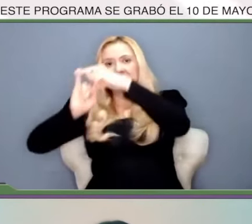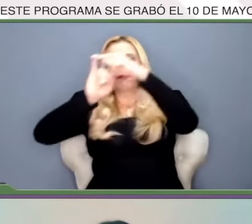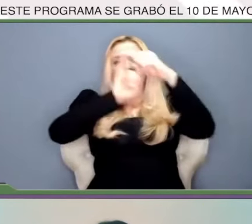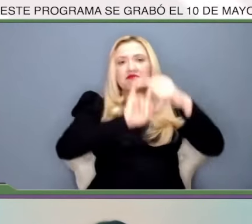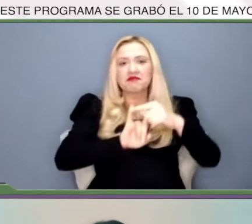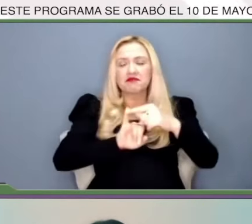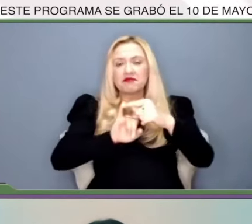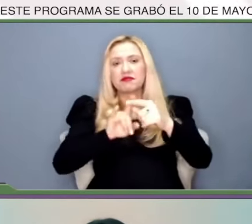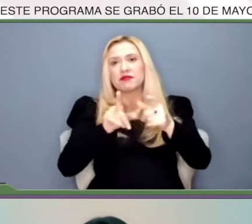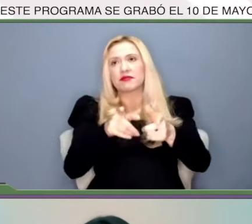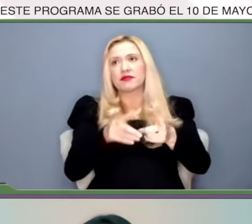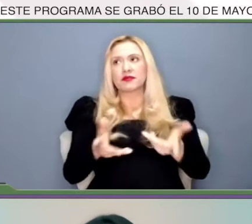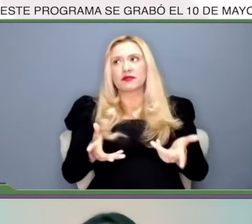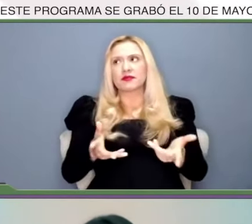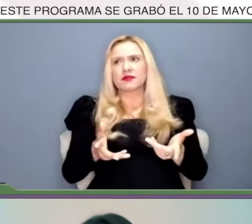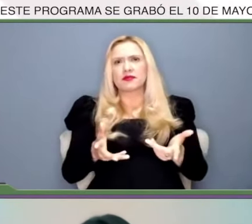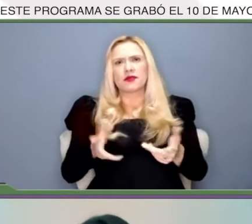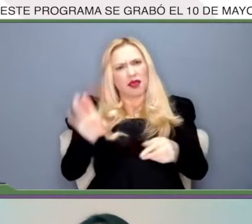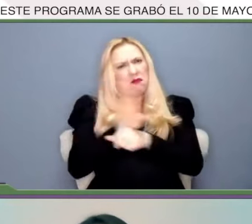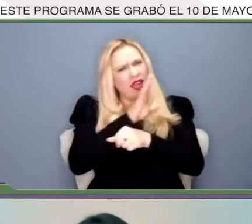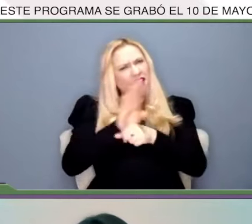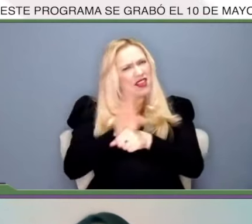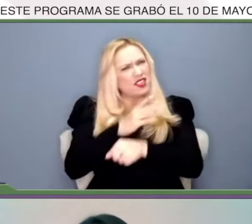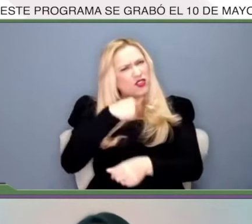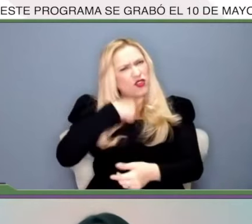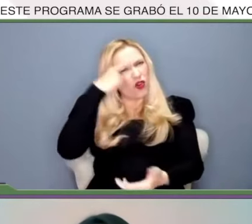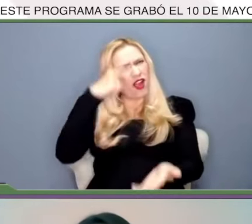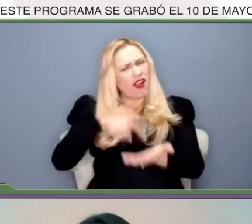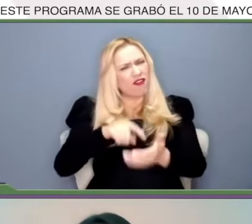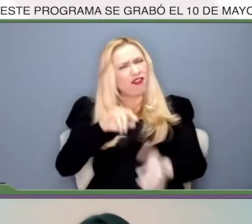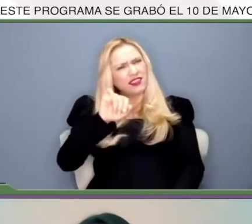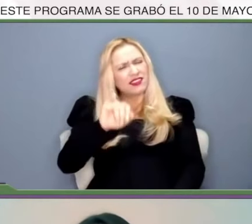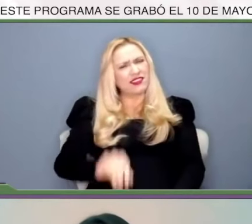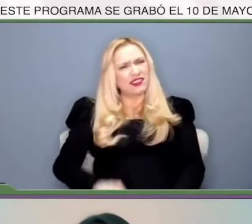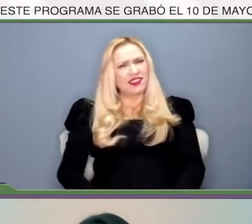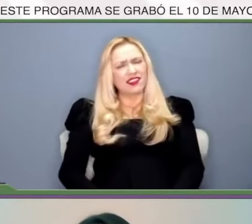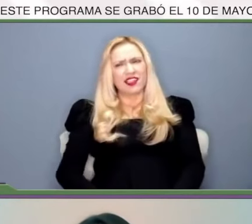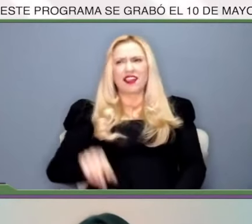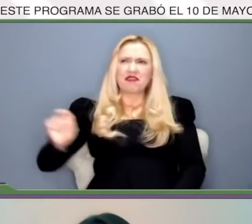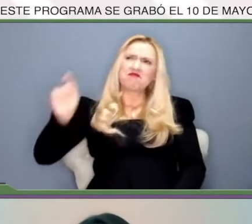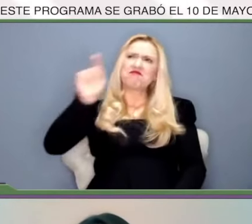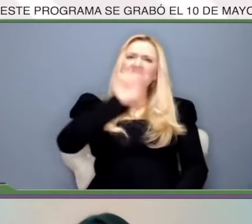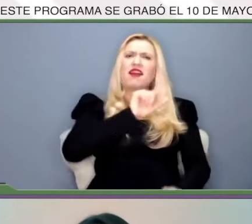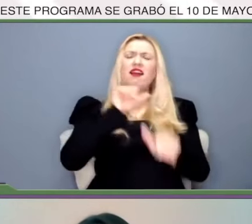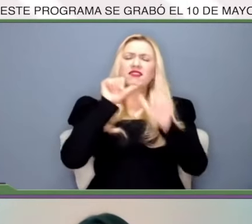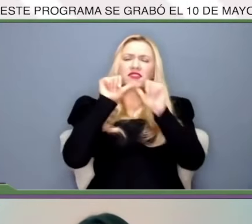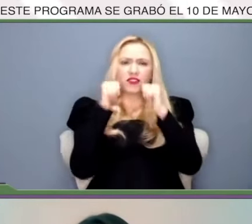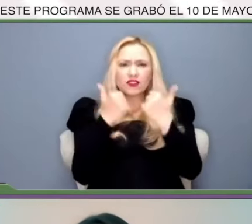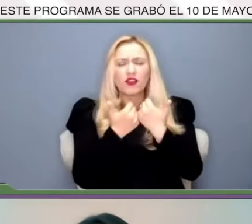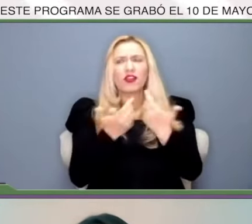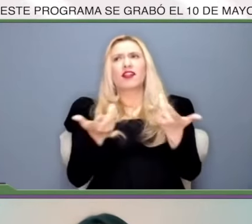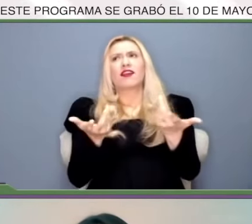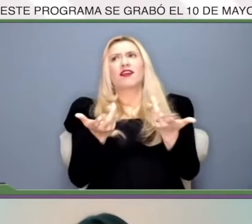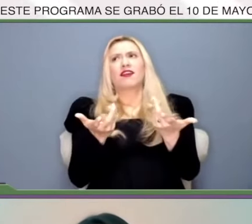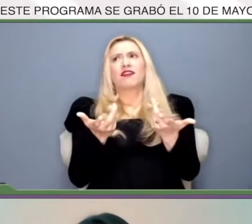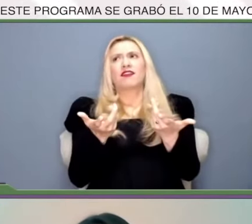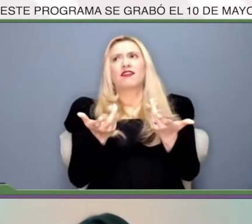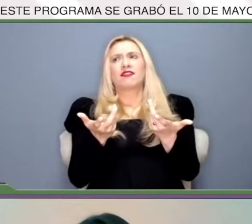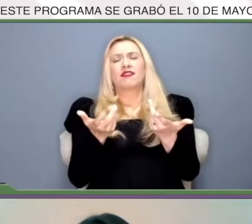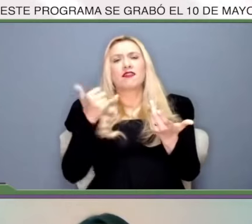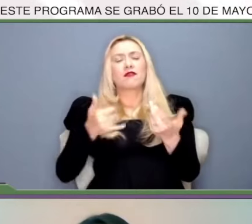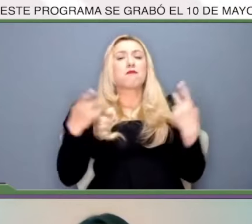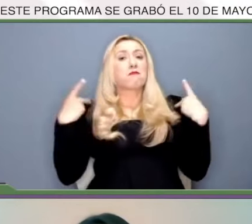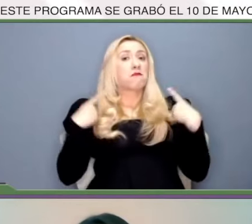Y la virtualidad nos trajo también muchos beneficios y lo he notado en varias organizaciones. Ha hecho acercar incluso a